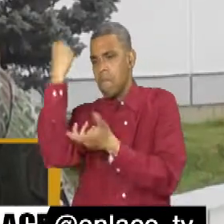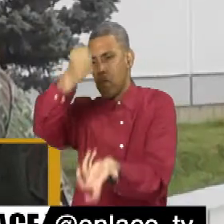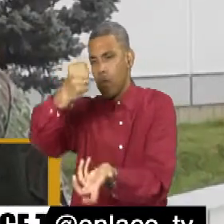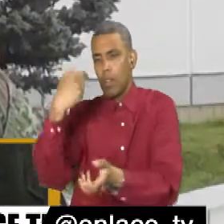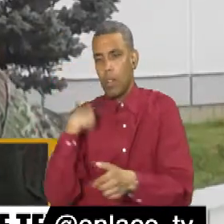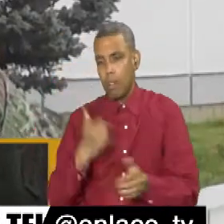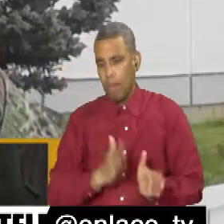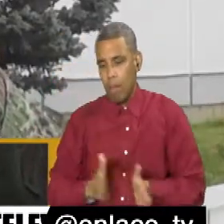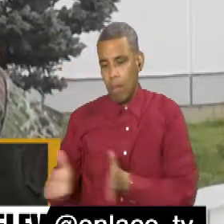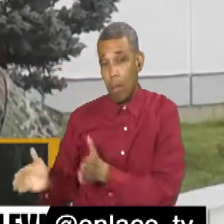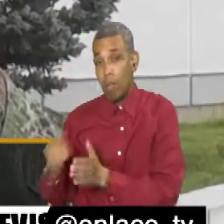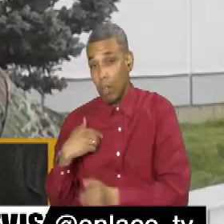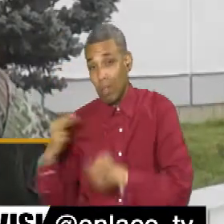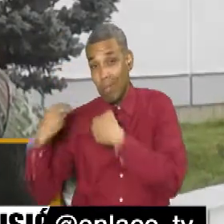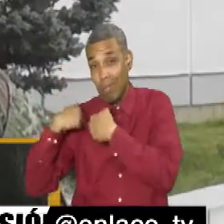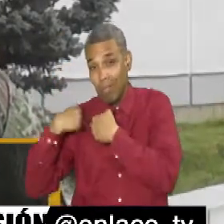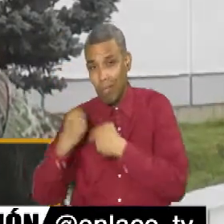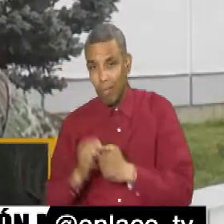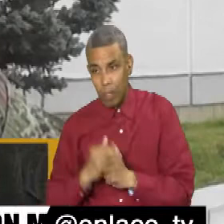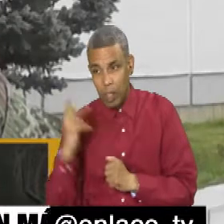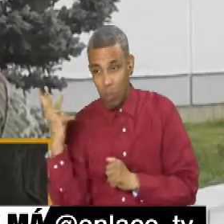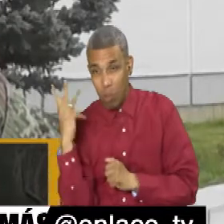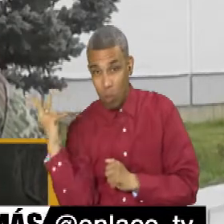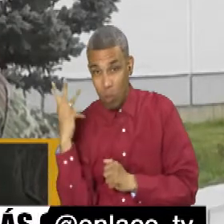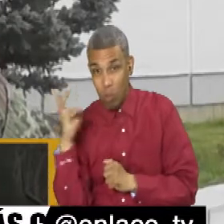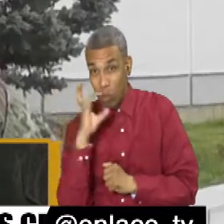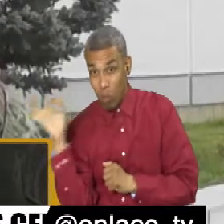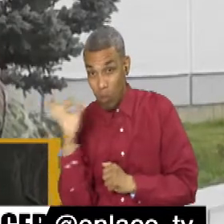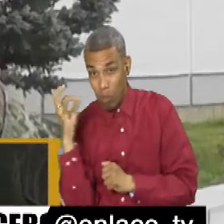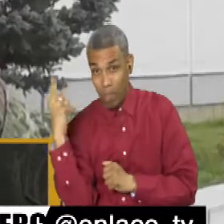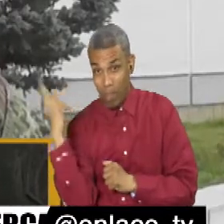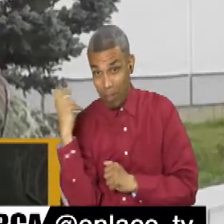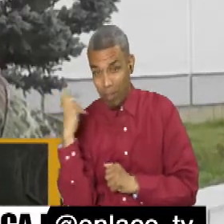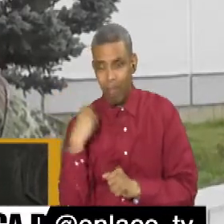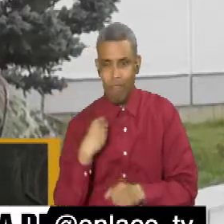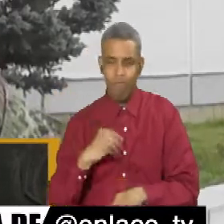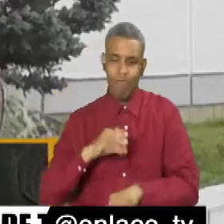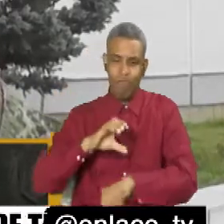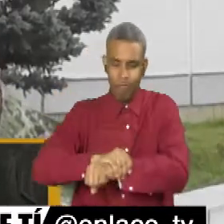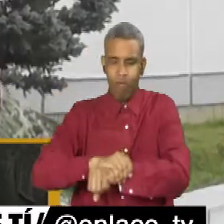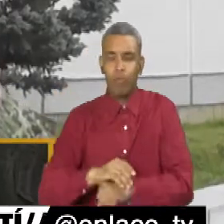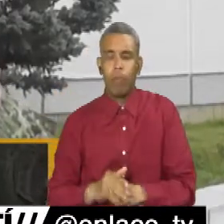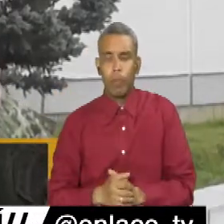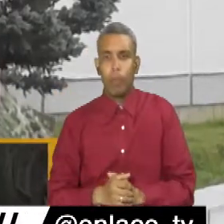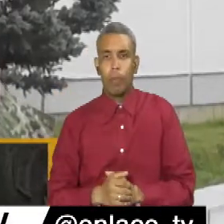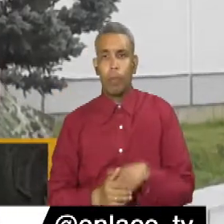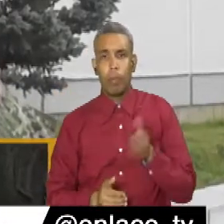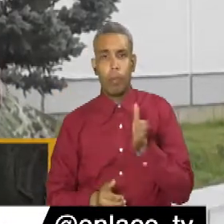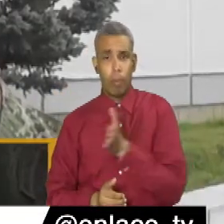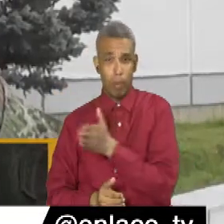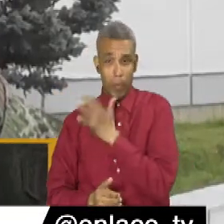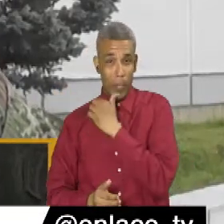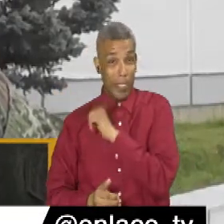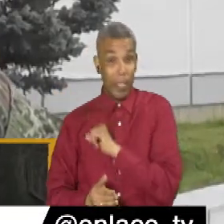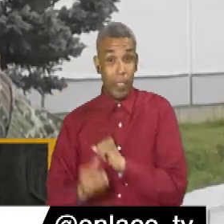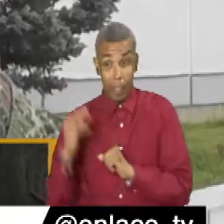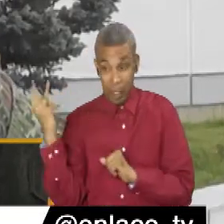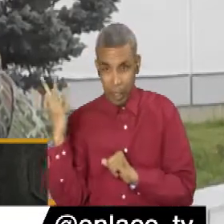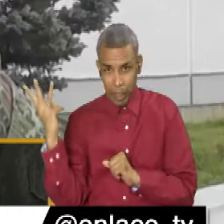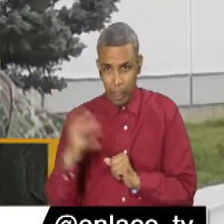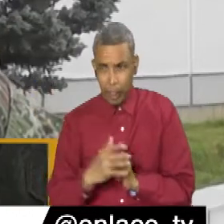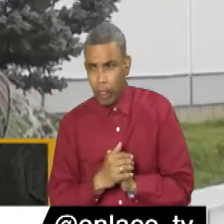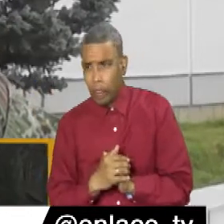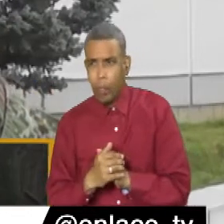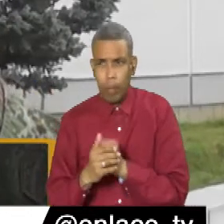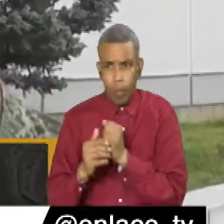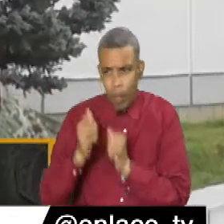forma, transportaba el material adquirido por las diferentes rutas y ubicaba sitios claves para guardar dicho